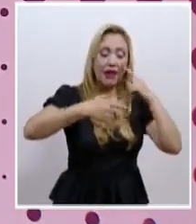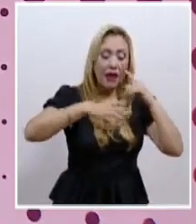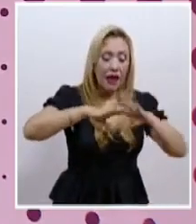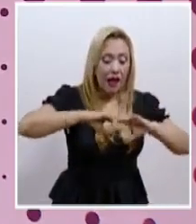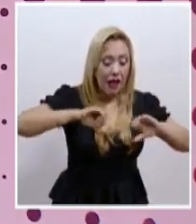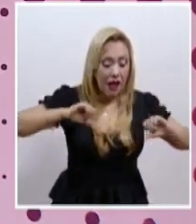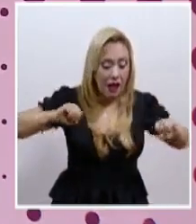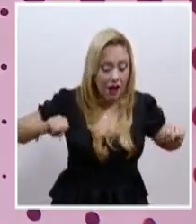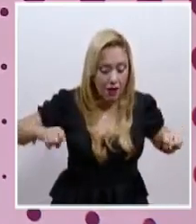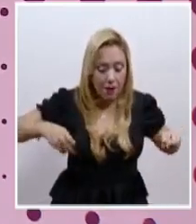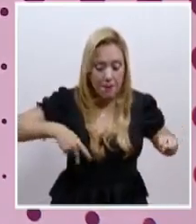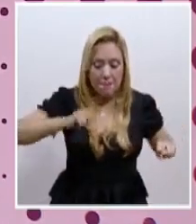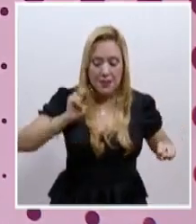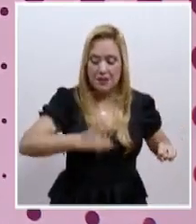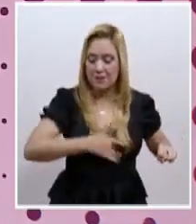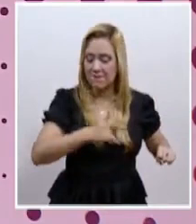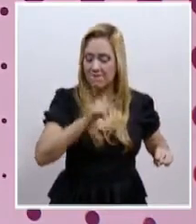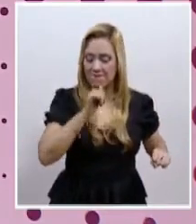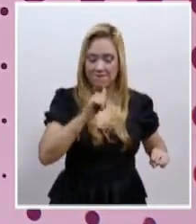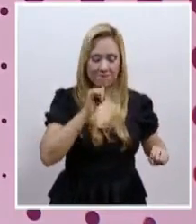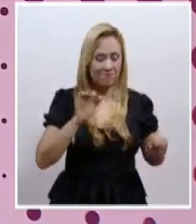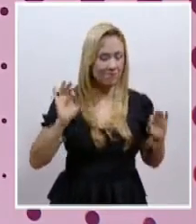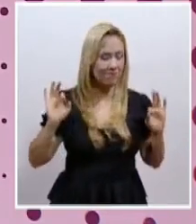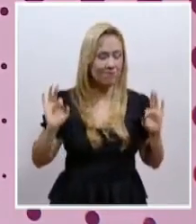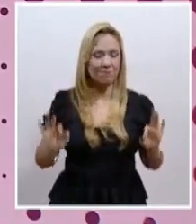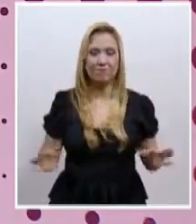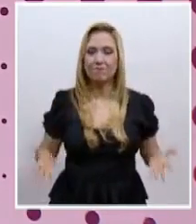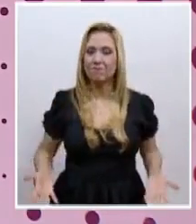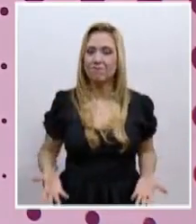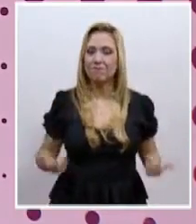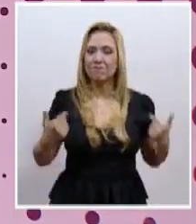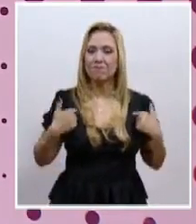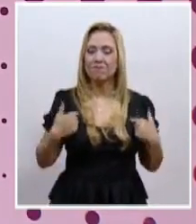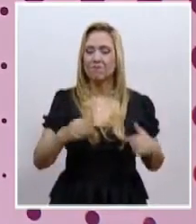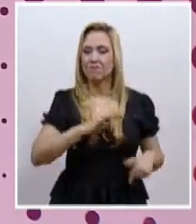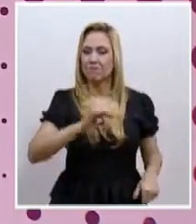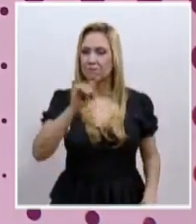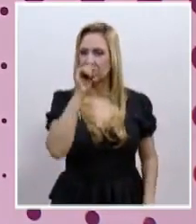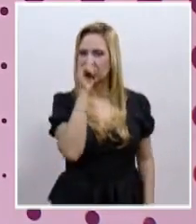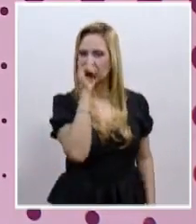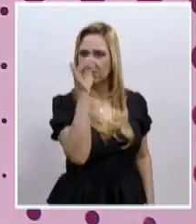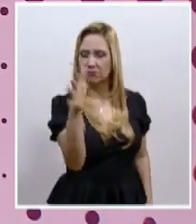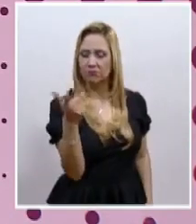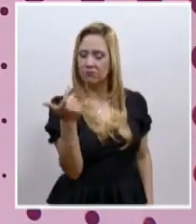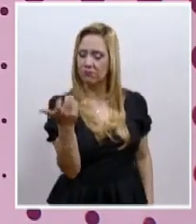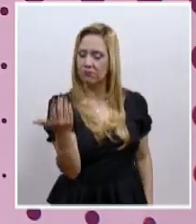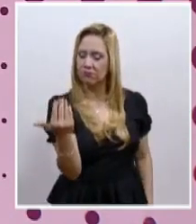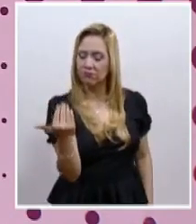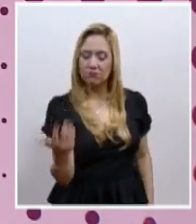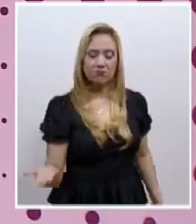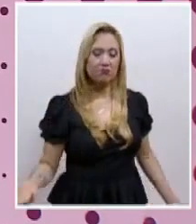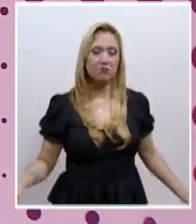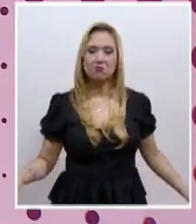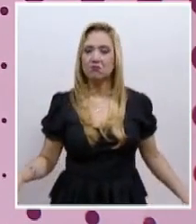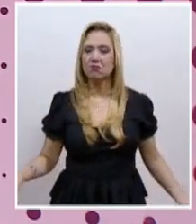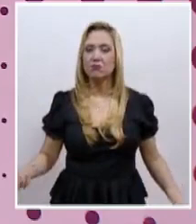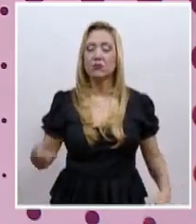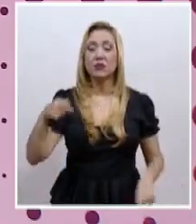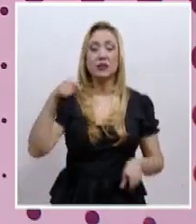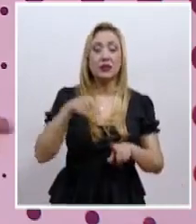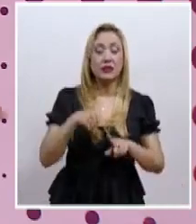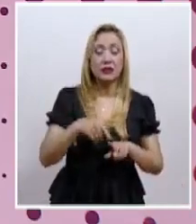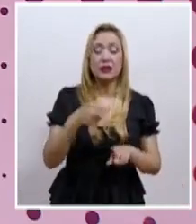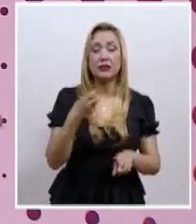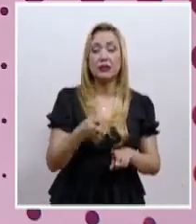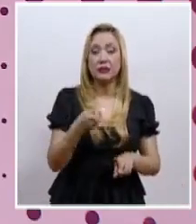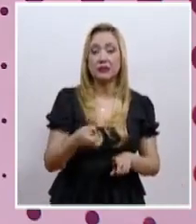no nos sentimos todavía con la suficiente facultad de reclamar recursos, y porque ahí